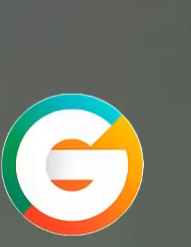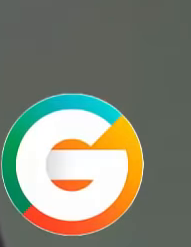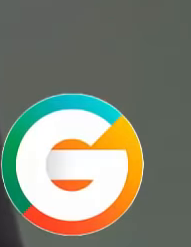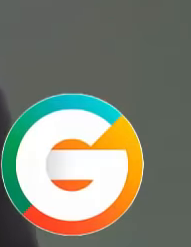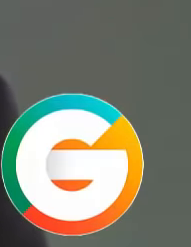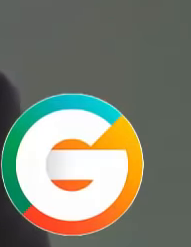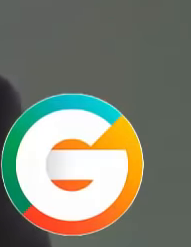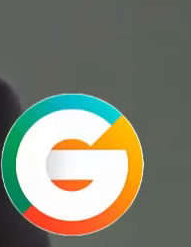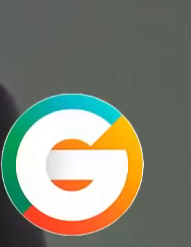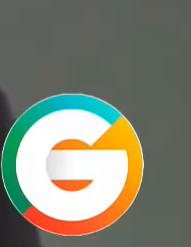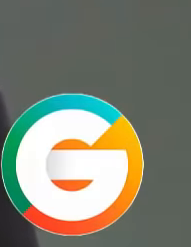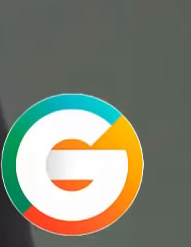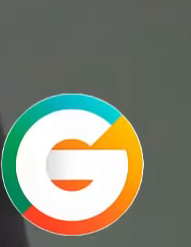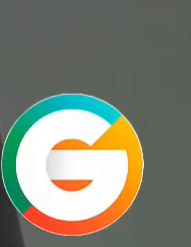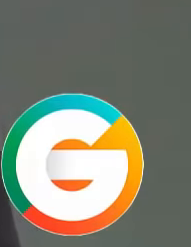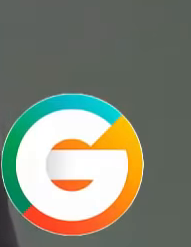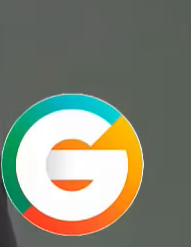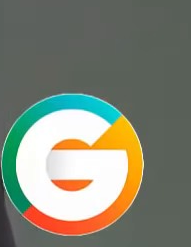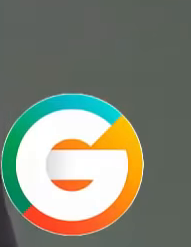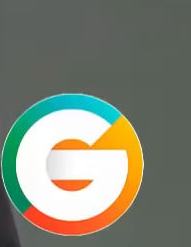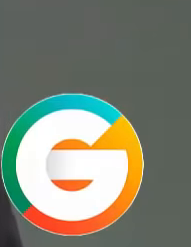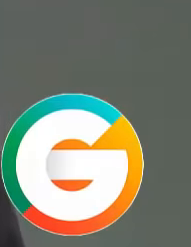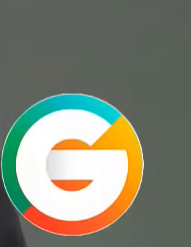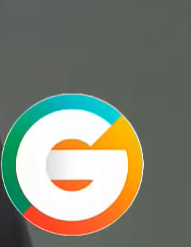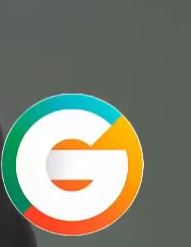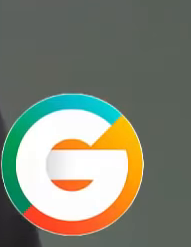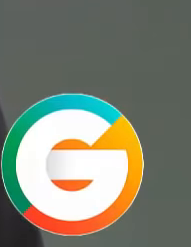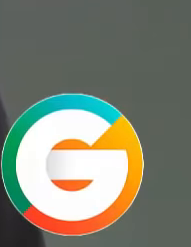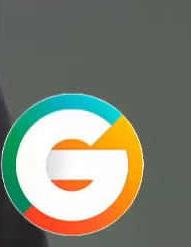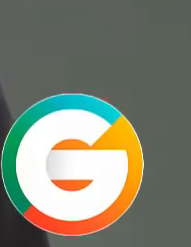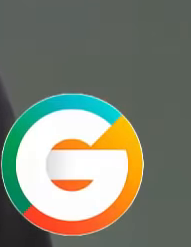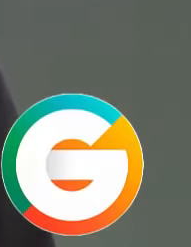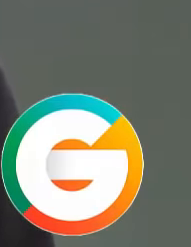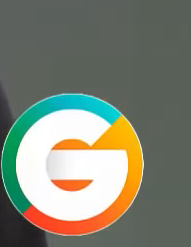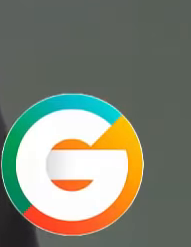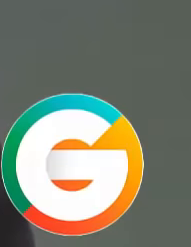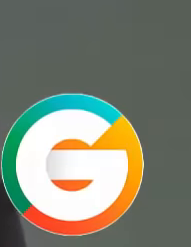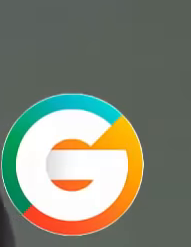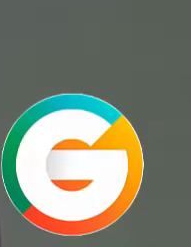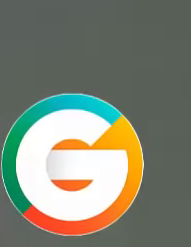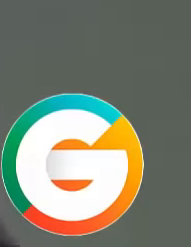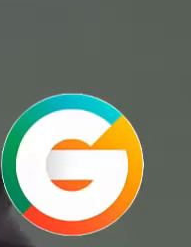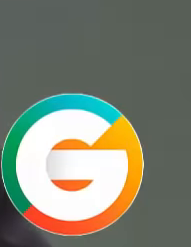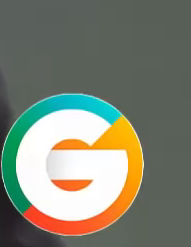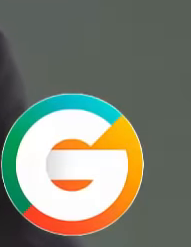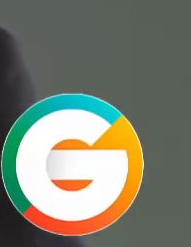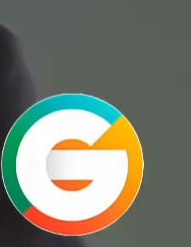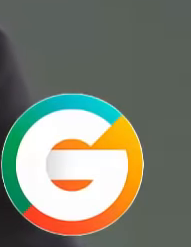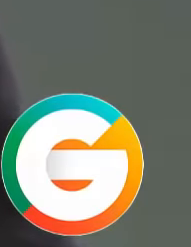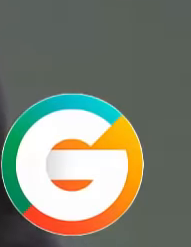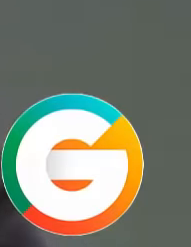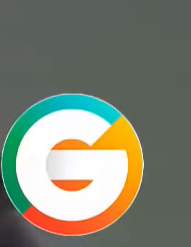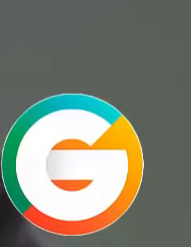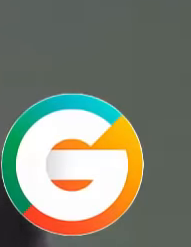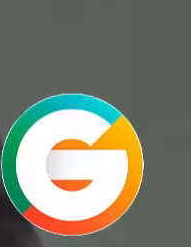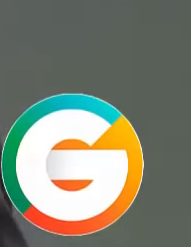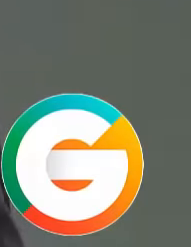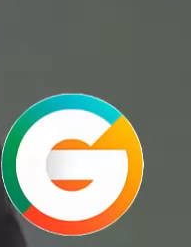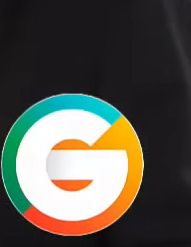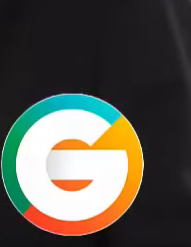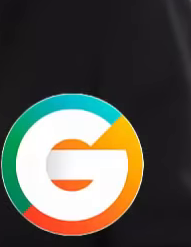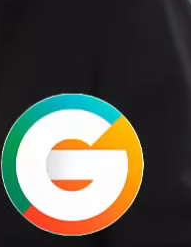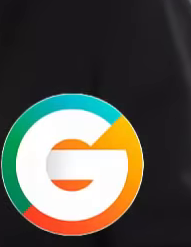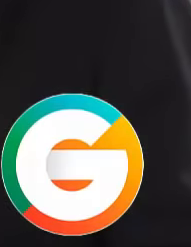Los agresores emplearon una camioneta Dodge Ram con redilas color blanco y una